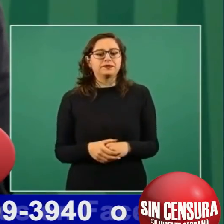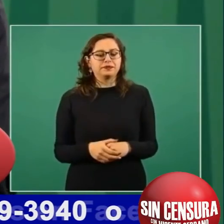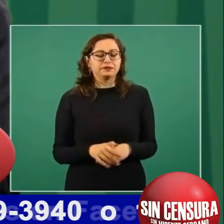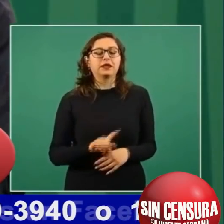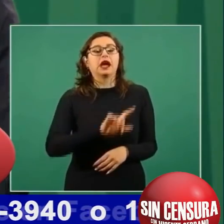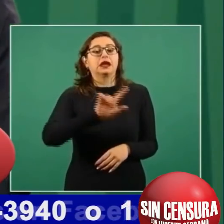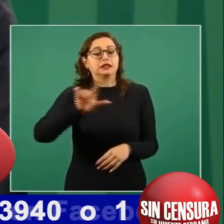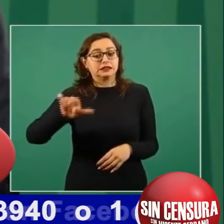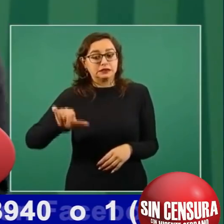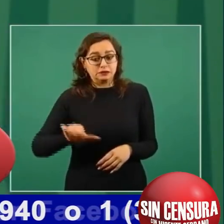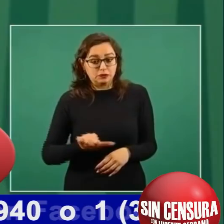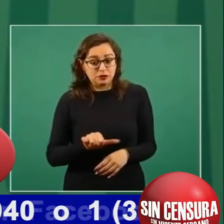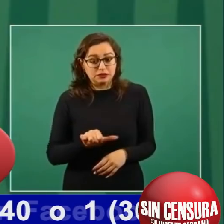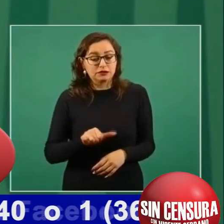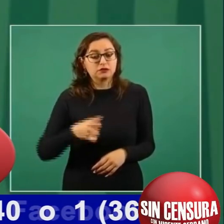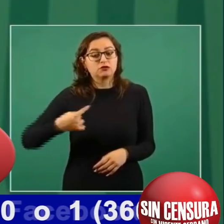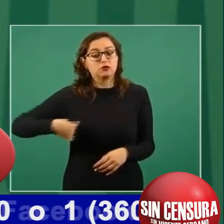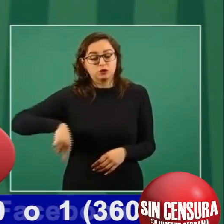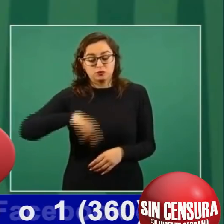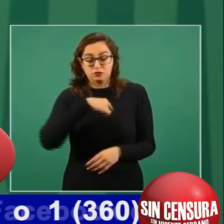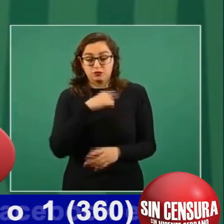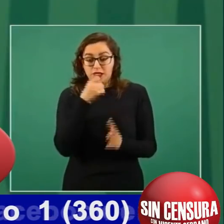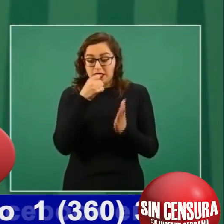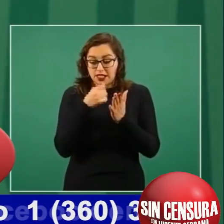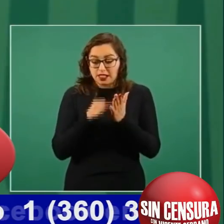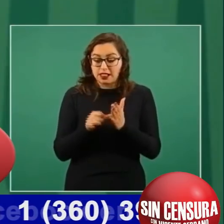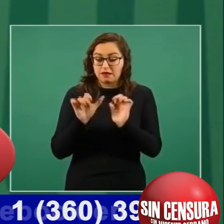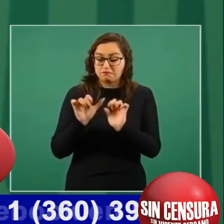hicimos una nota diplomática